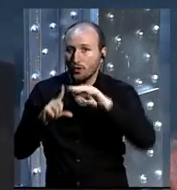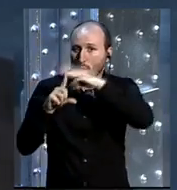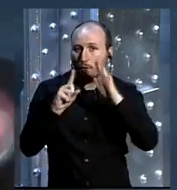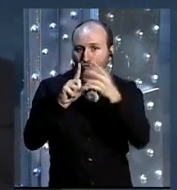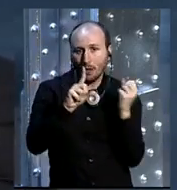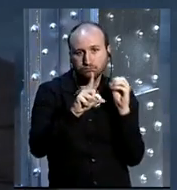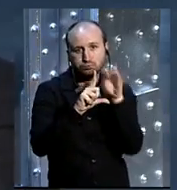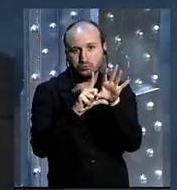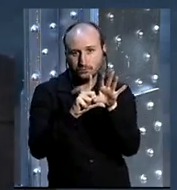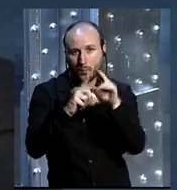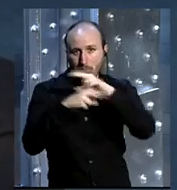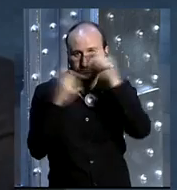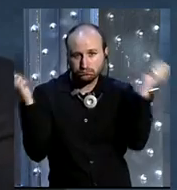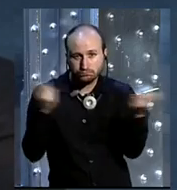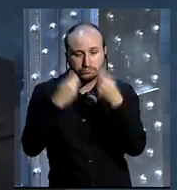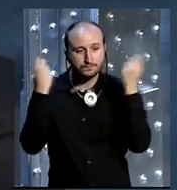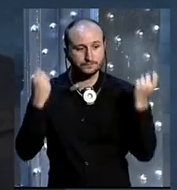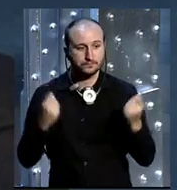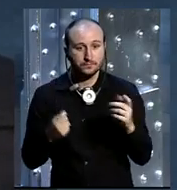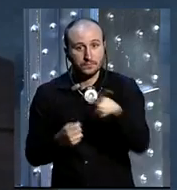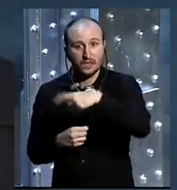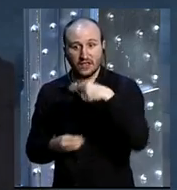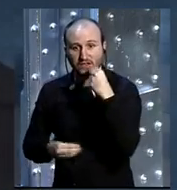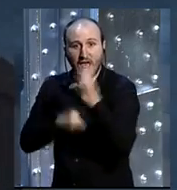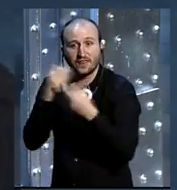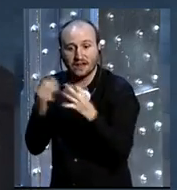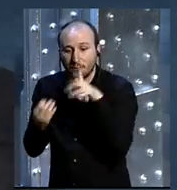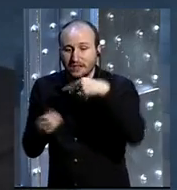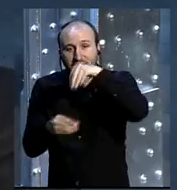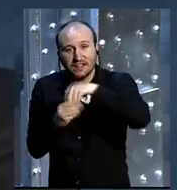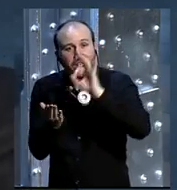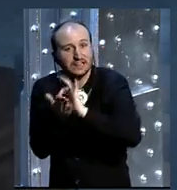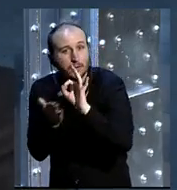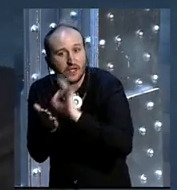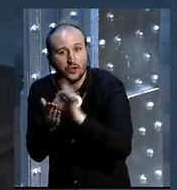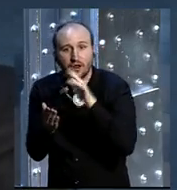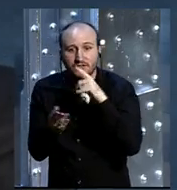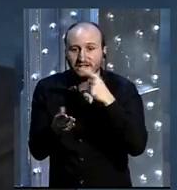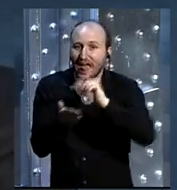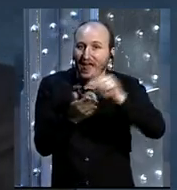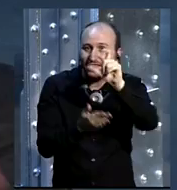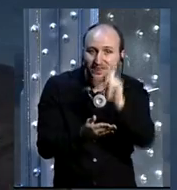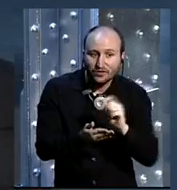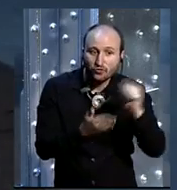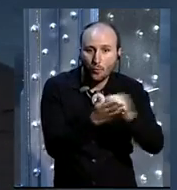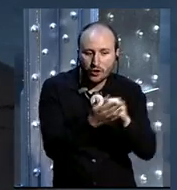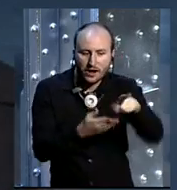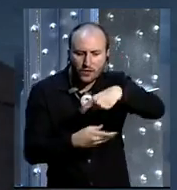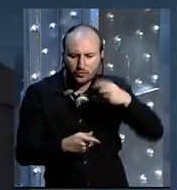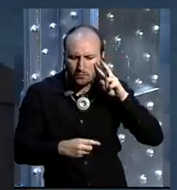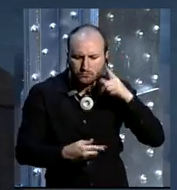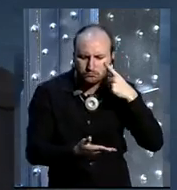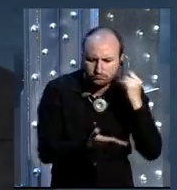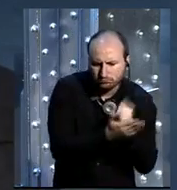nosotros y ellos lo que hacen es comprobar en nuestros servidores que realmente hemos borrado los datos que decimos que hemos borrado. Por lo tanto,